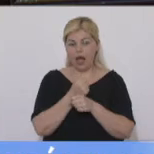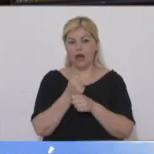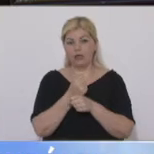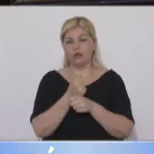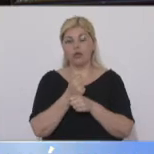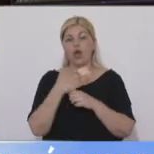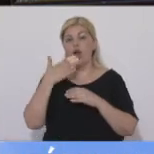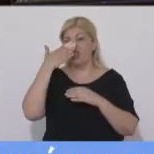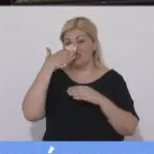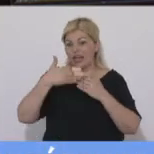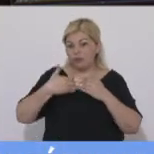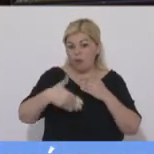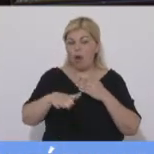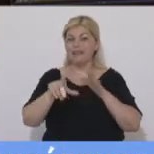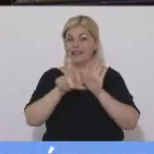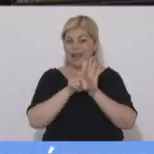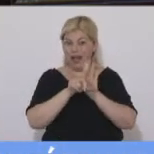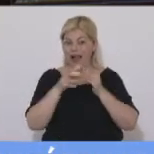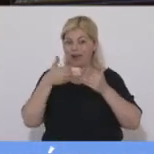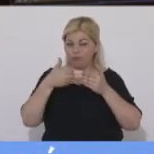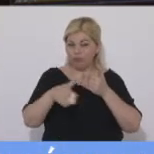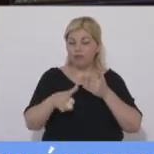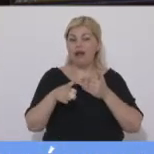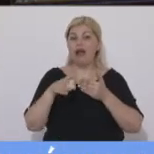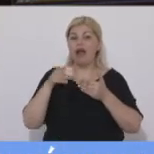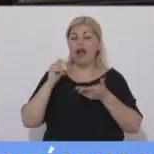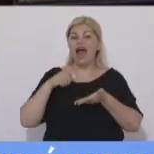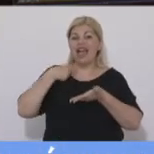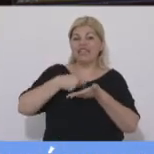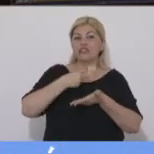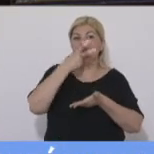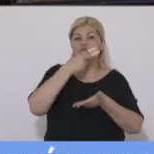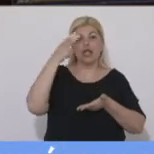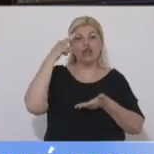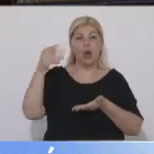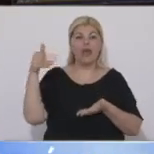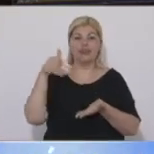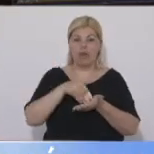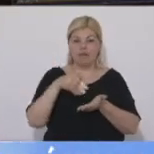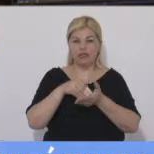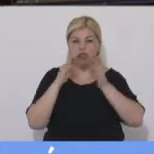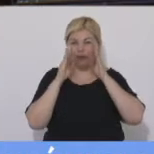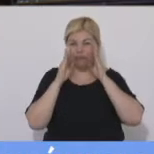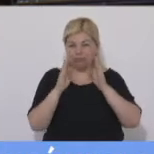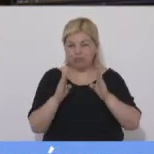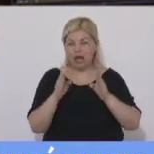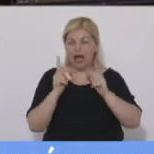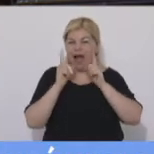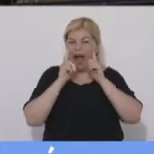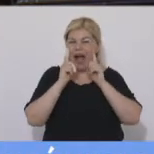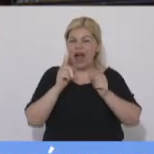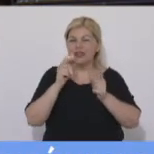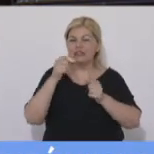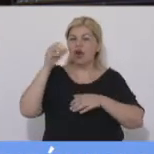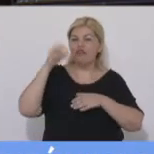de la presente ley un crédito de 290 millones destinados a la atención del Fondo Especial